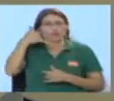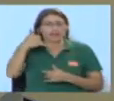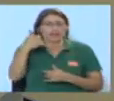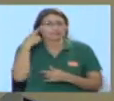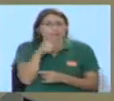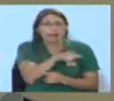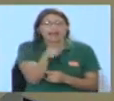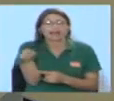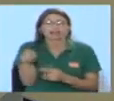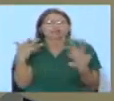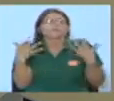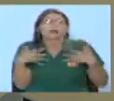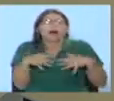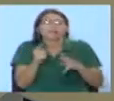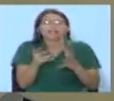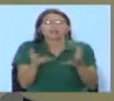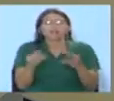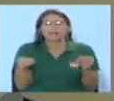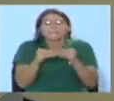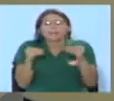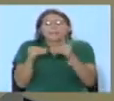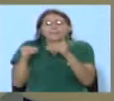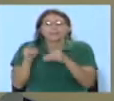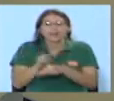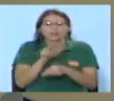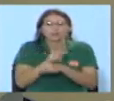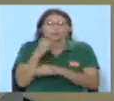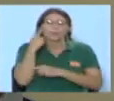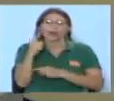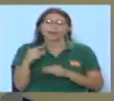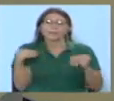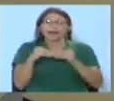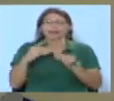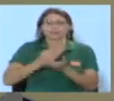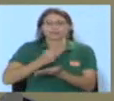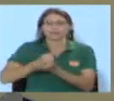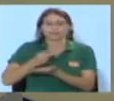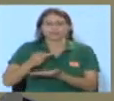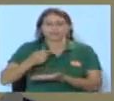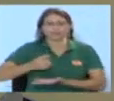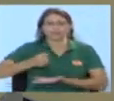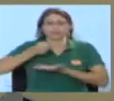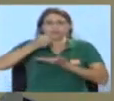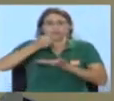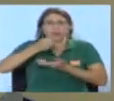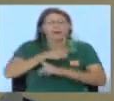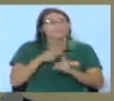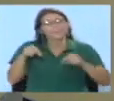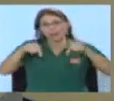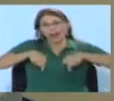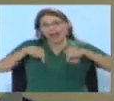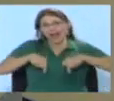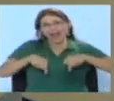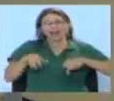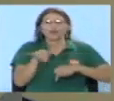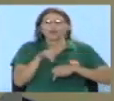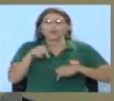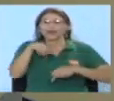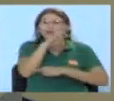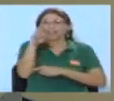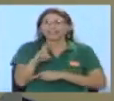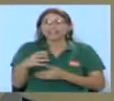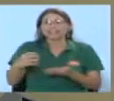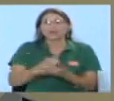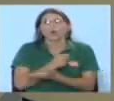pues tener más bien mayor consumo para generar mayores ganancias. Uh-huh. Lo que pasa es que acá, como hacemos cobro por tarifa plana, pues eso no